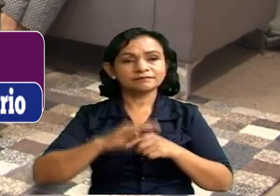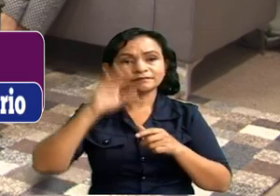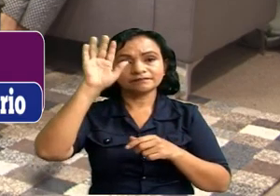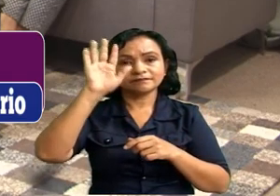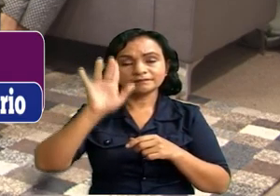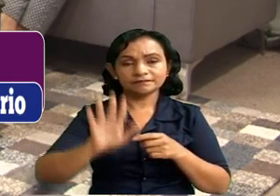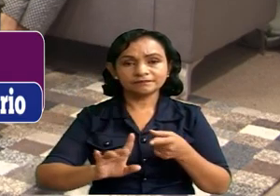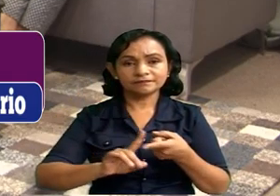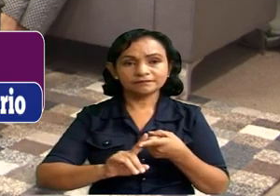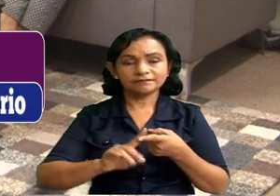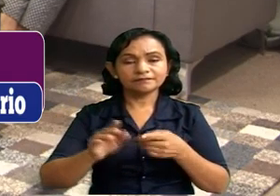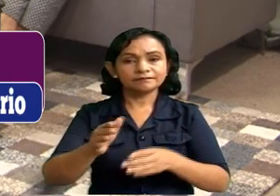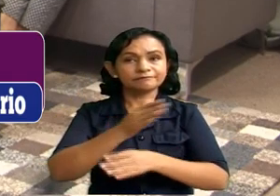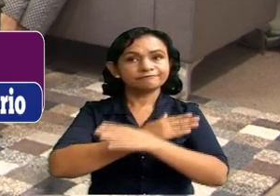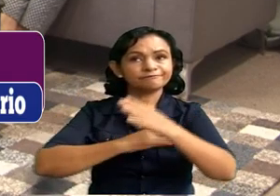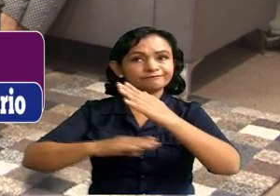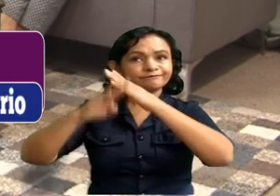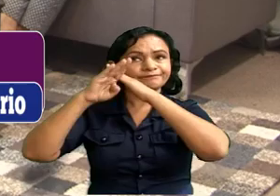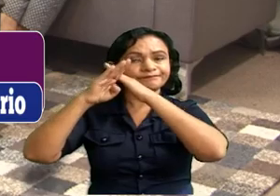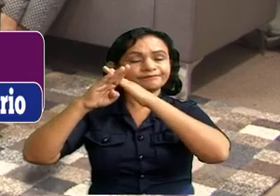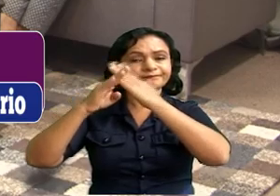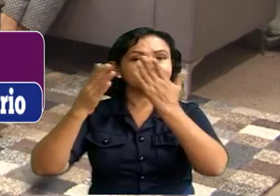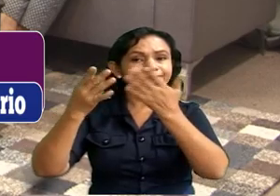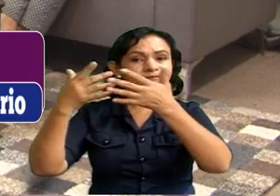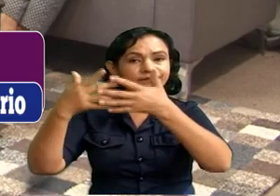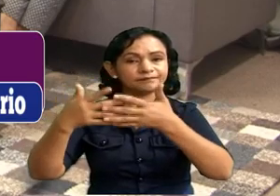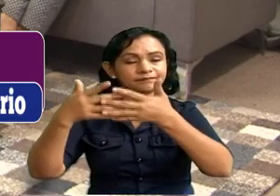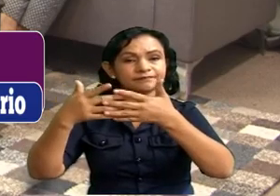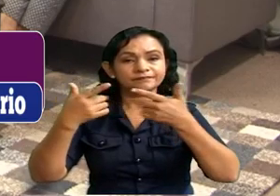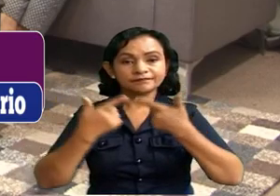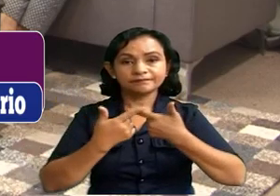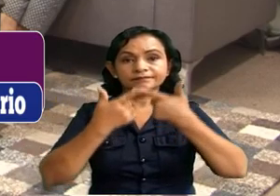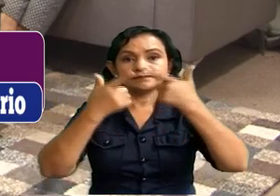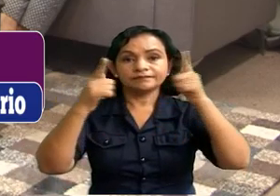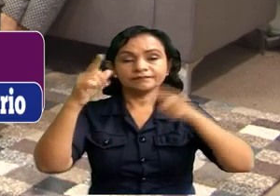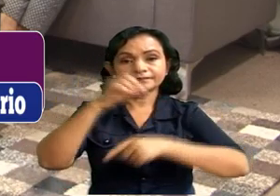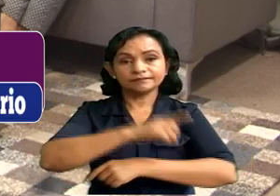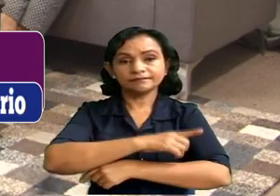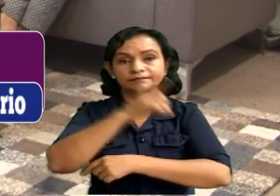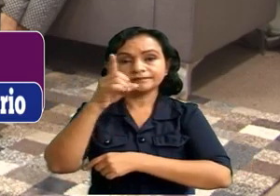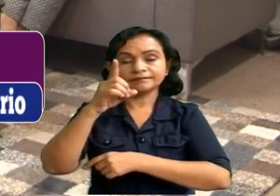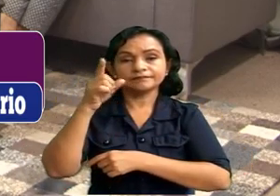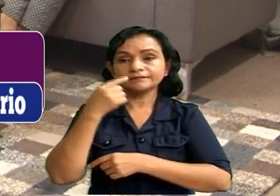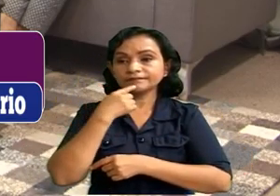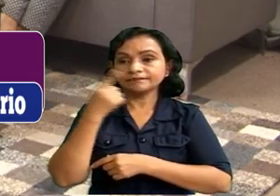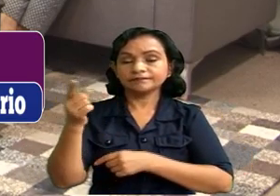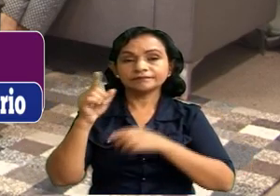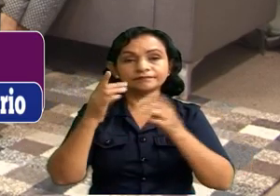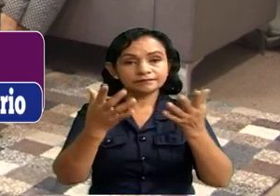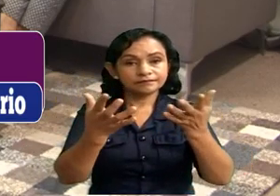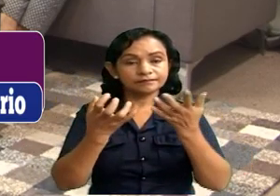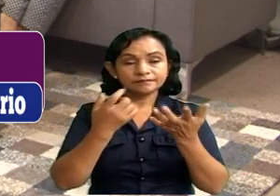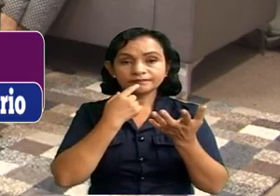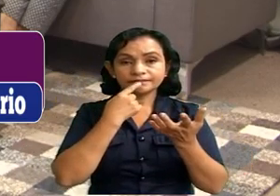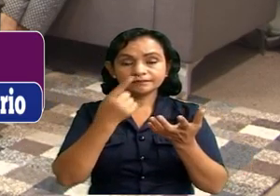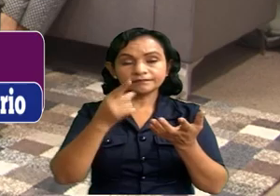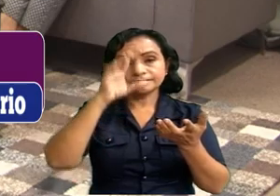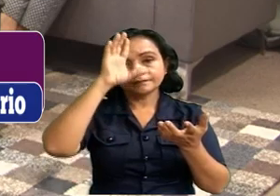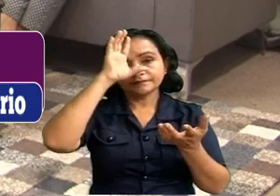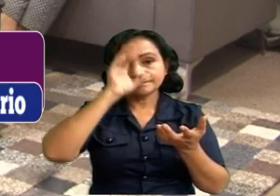de antiimperialista, de independencia verdadera. Entonces hoy, como decía Johanna, nosotros queremos expresarle a nuestro